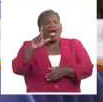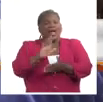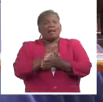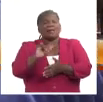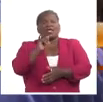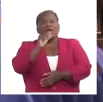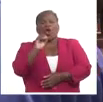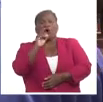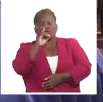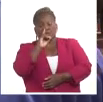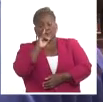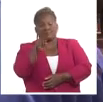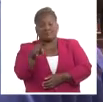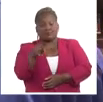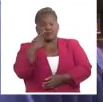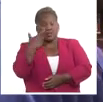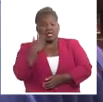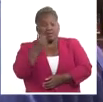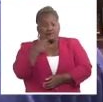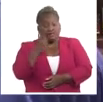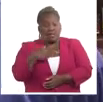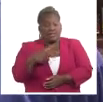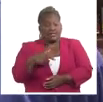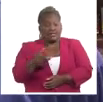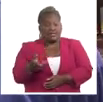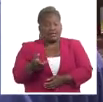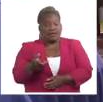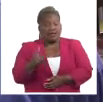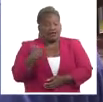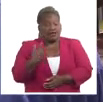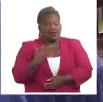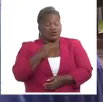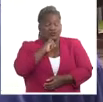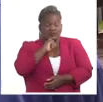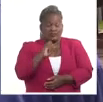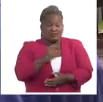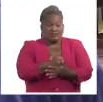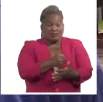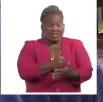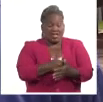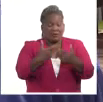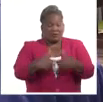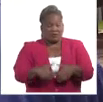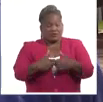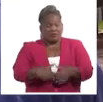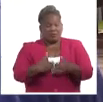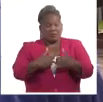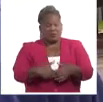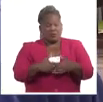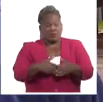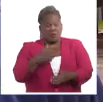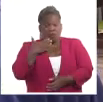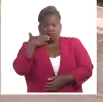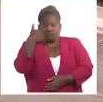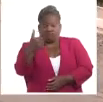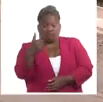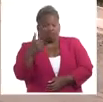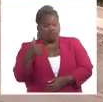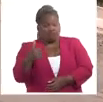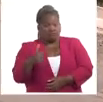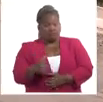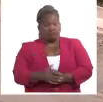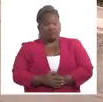cual es un reto para nosotros poder enfrentarnos a esa producción, donde tiene que ser una producción con más eficiencia, más calidad.